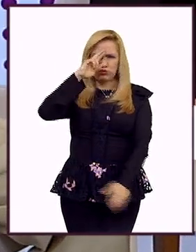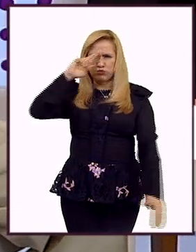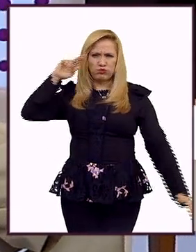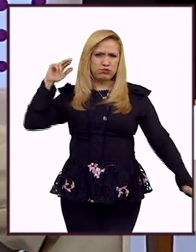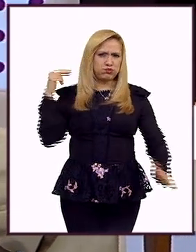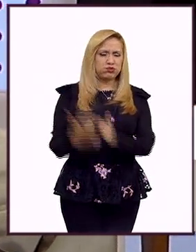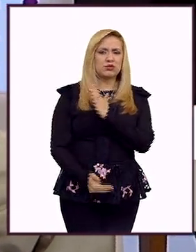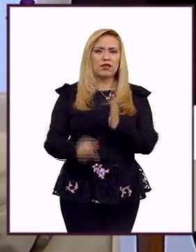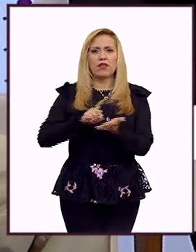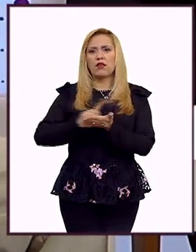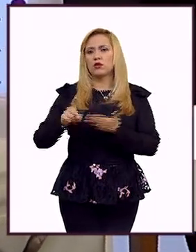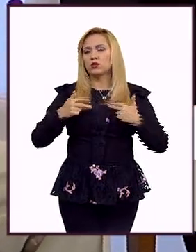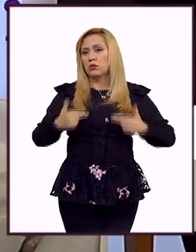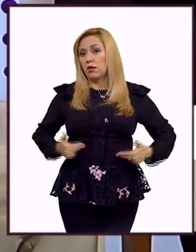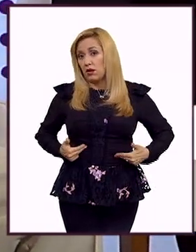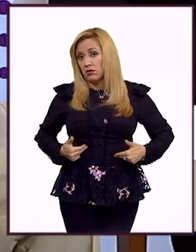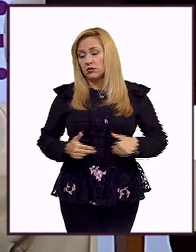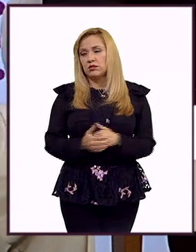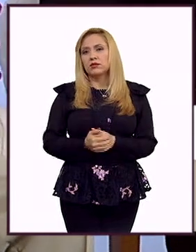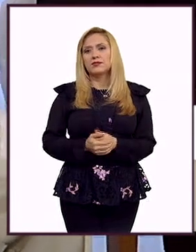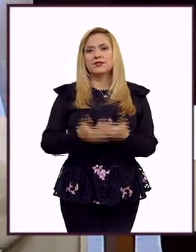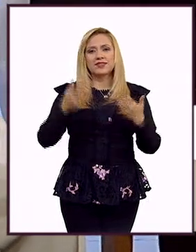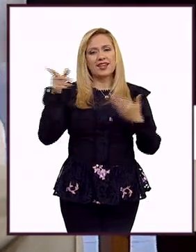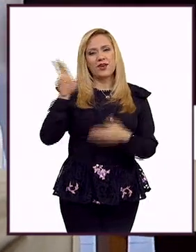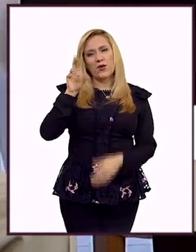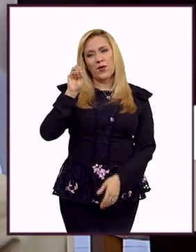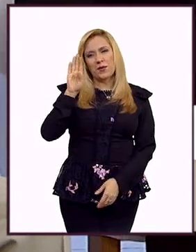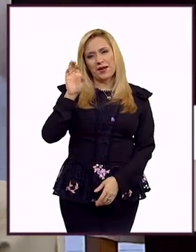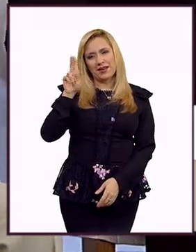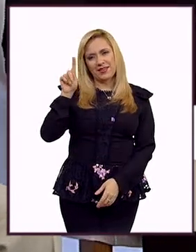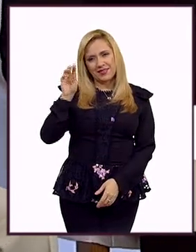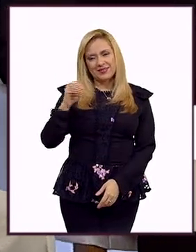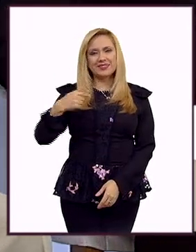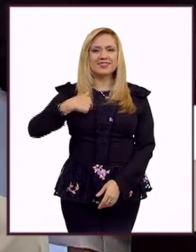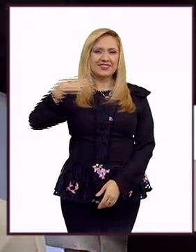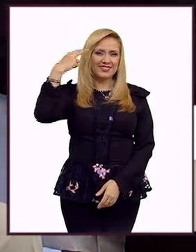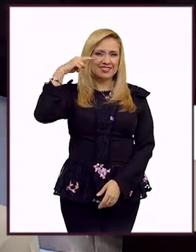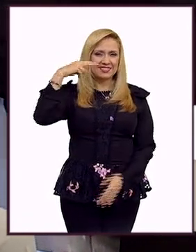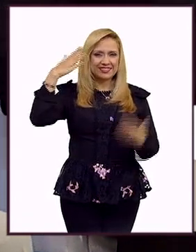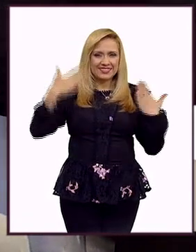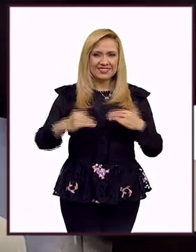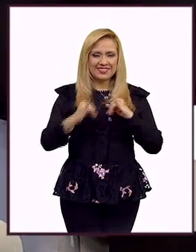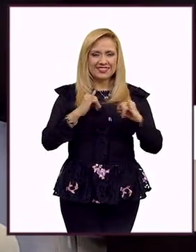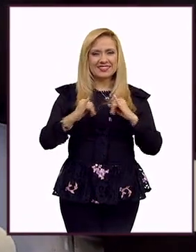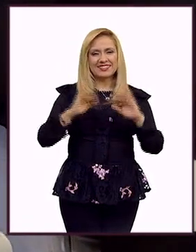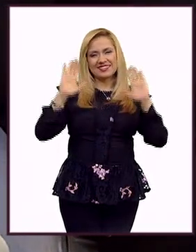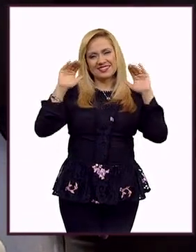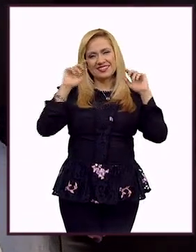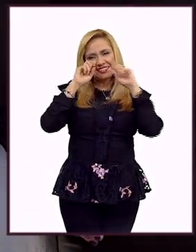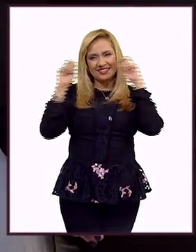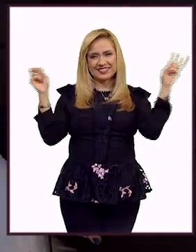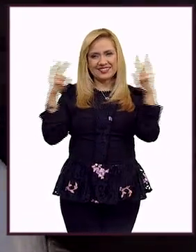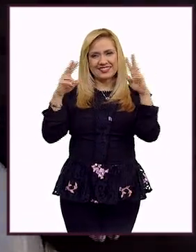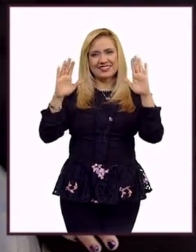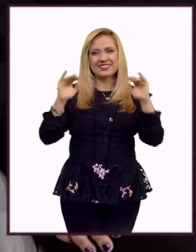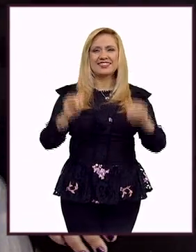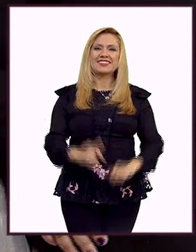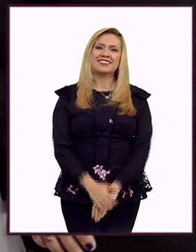en este caso. Les recuerdo, mi nombre es Roberto Niembro y mándenos sus comentarios a #JusticiaTV. Muchas gracias.